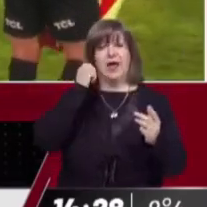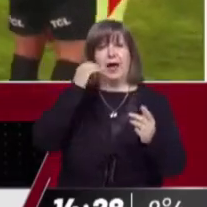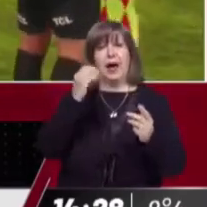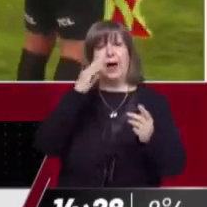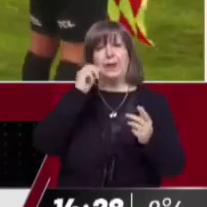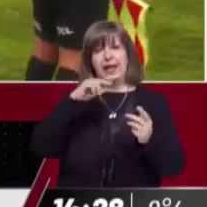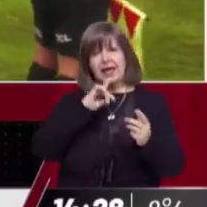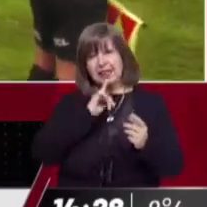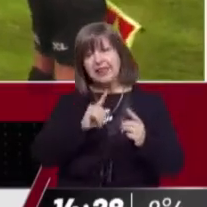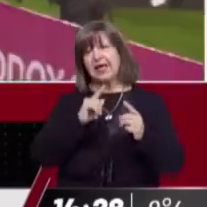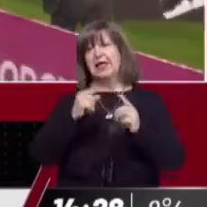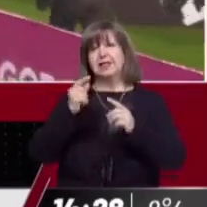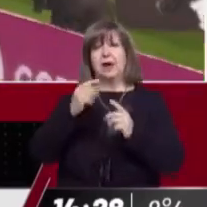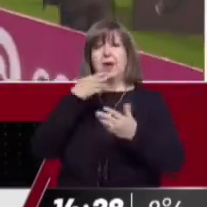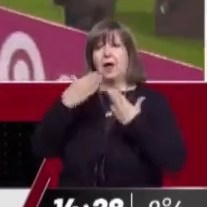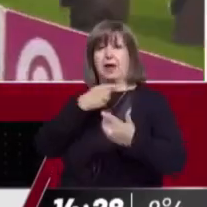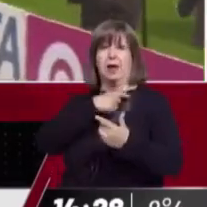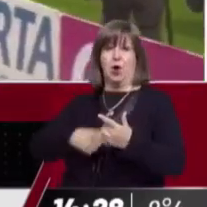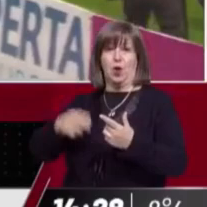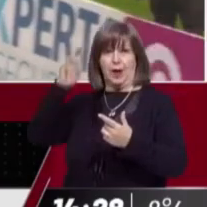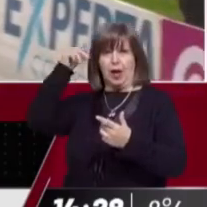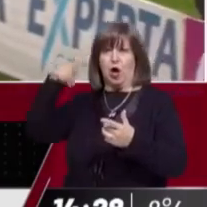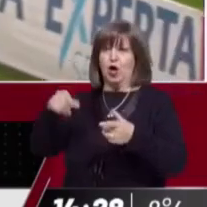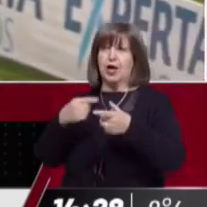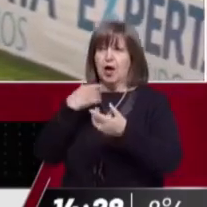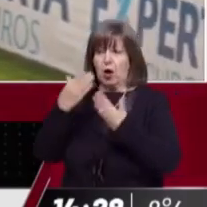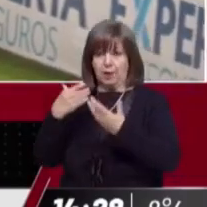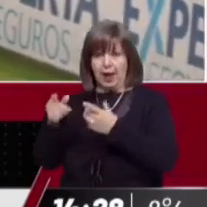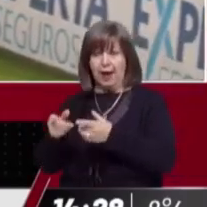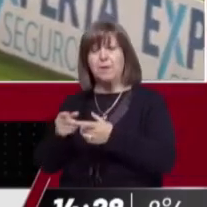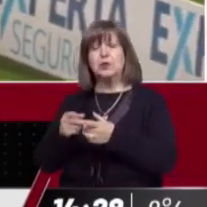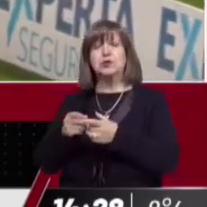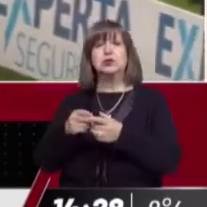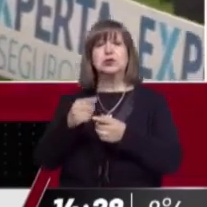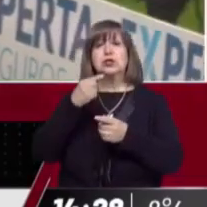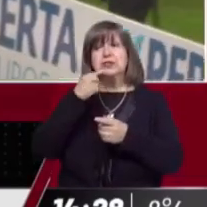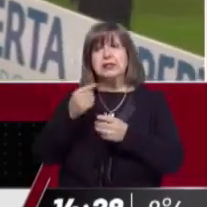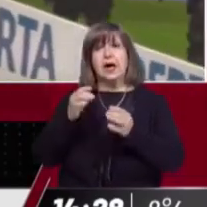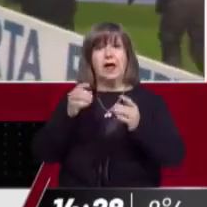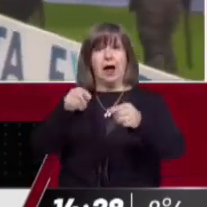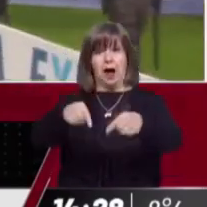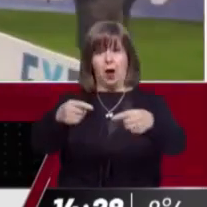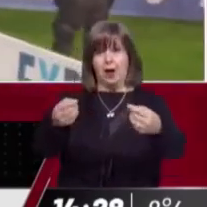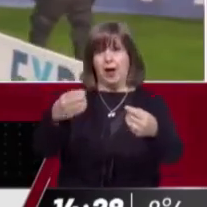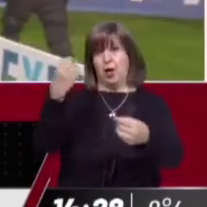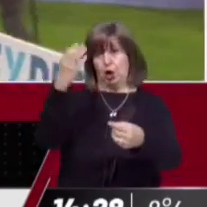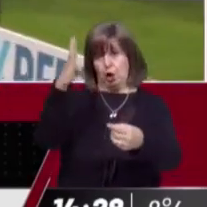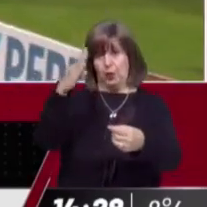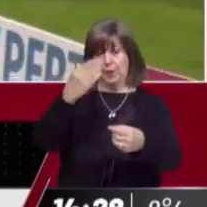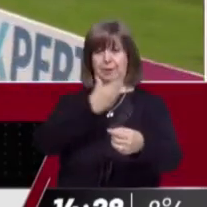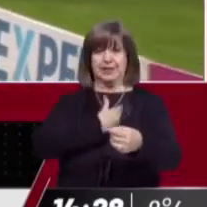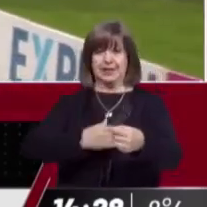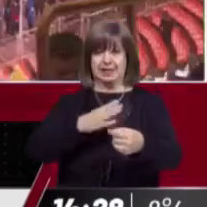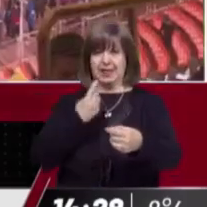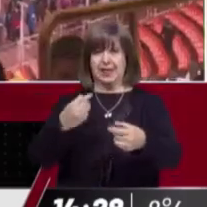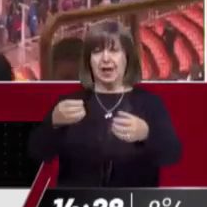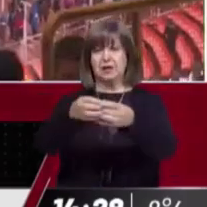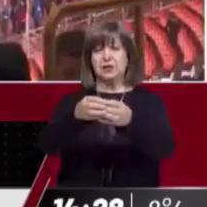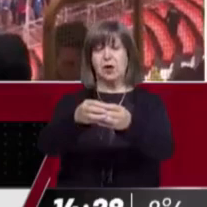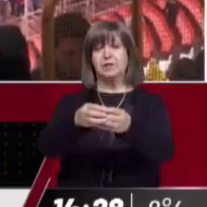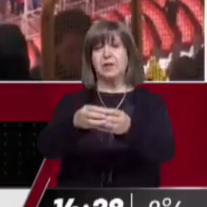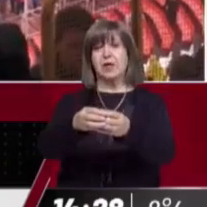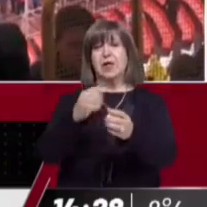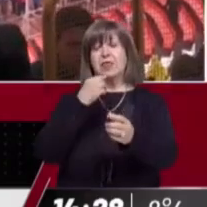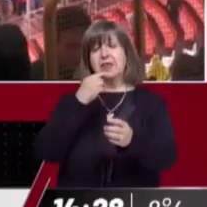También lo hemos charlado con el gobernador y se terminó ya de definir con la dirigencia de dar marcha atrás con